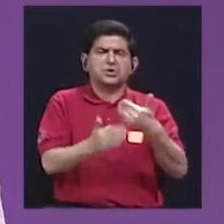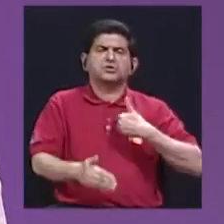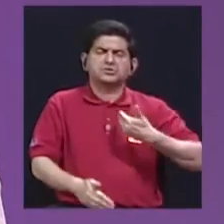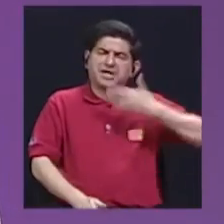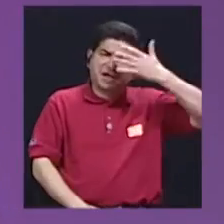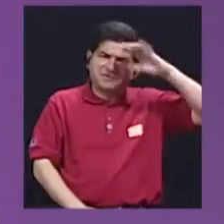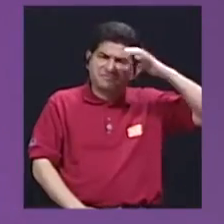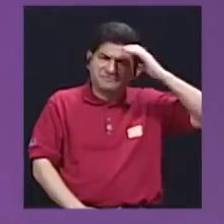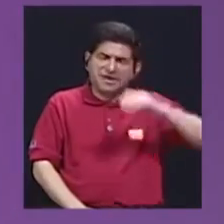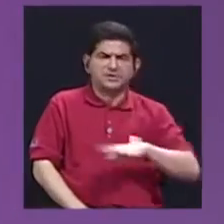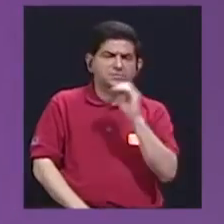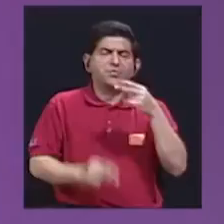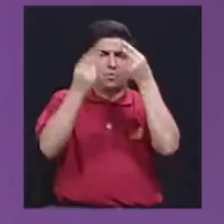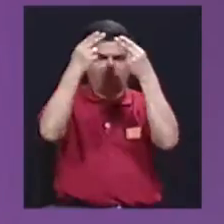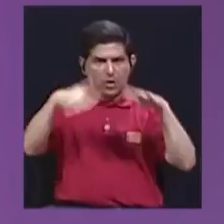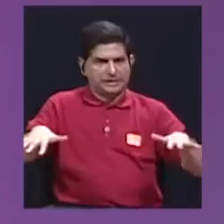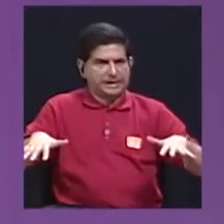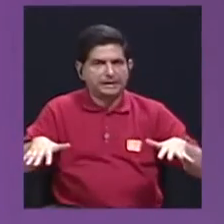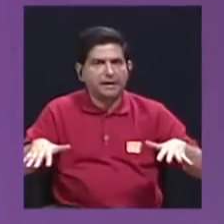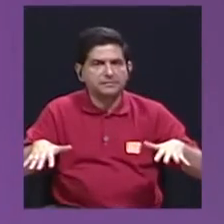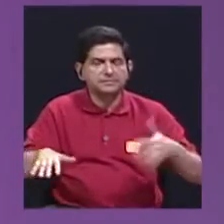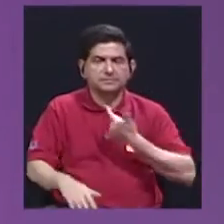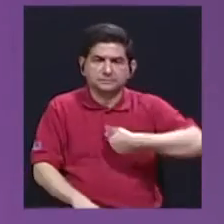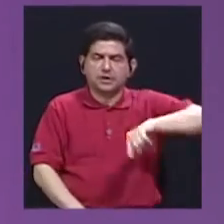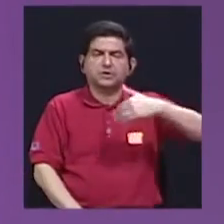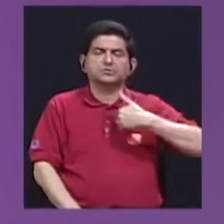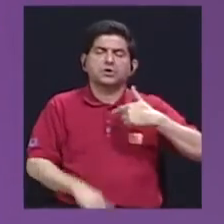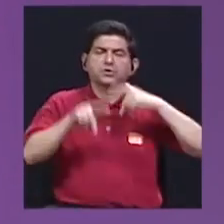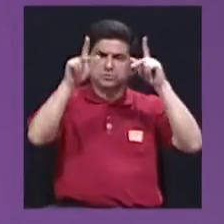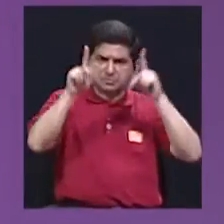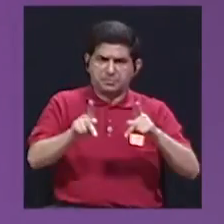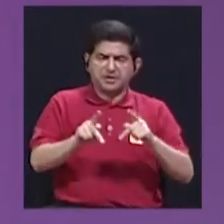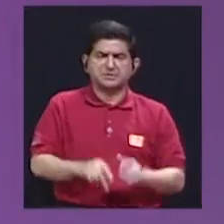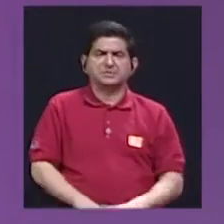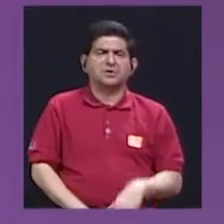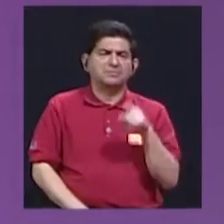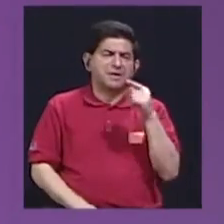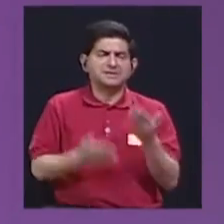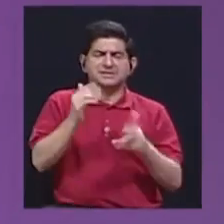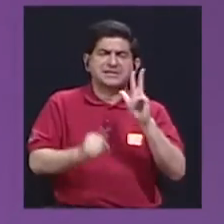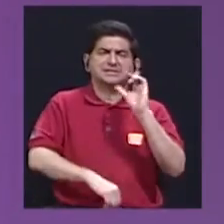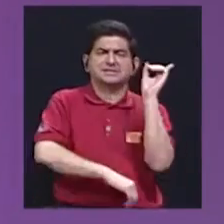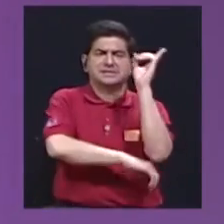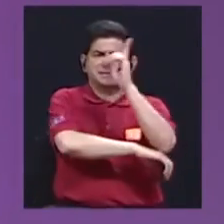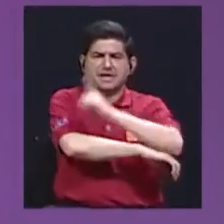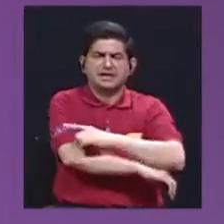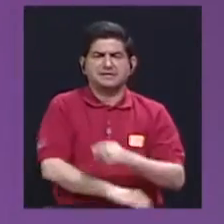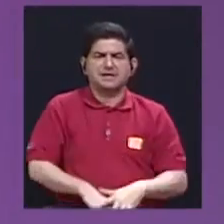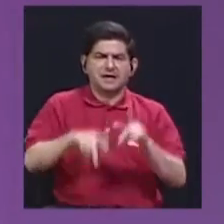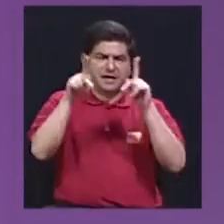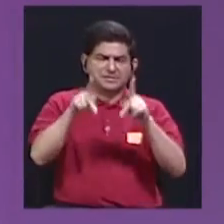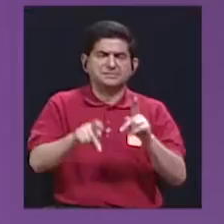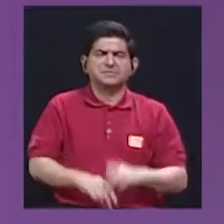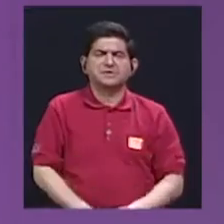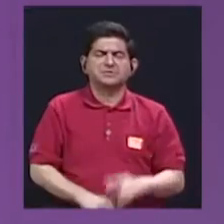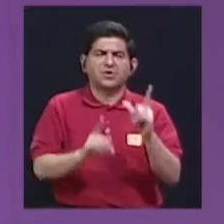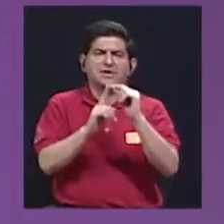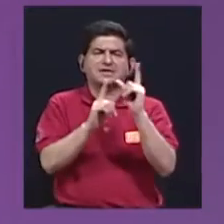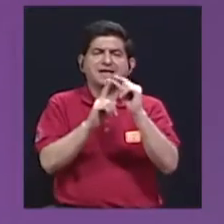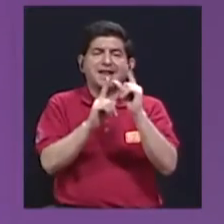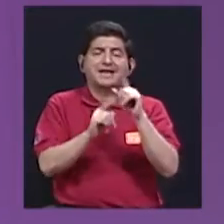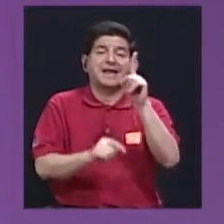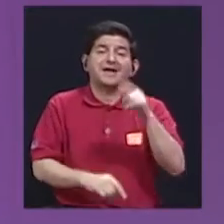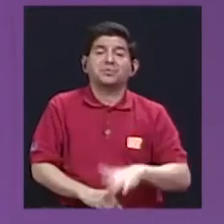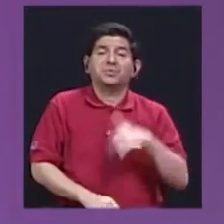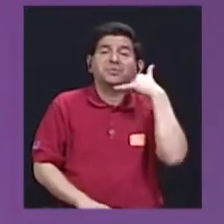facebook todos tenemos internet y nosotros tenemos pacientes donde han durado tres días para que alguien les alquila un teléfono